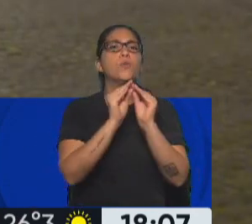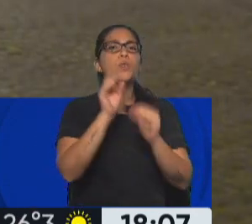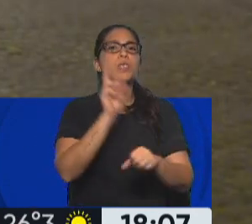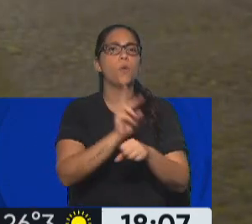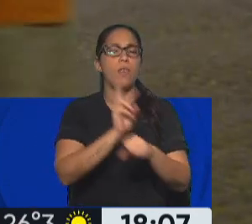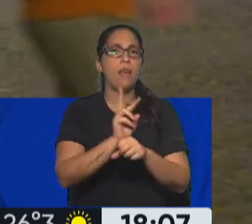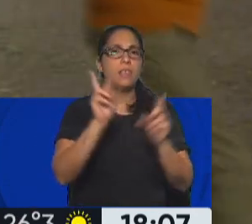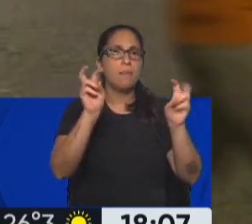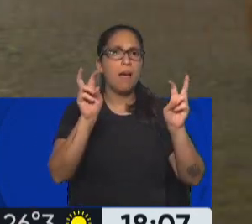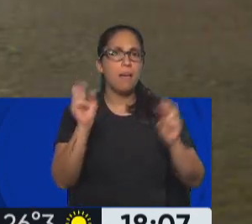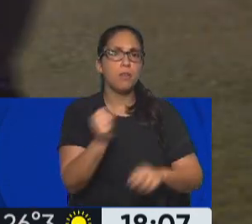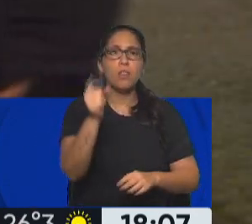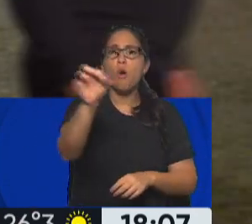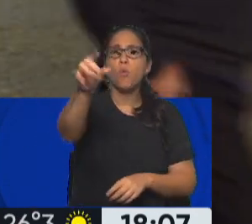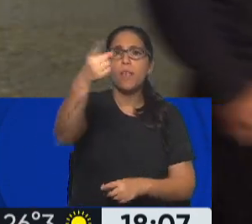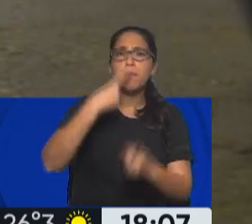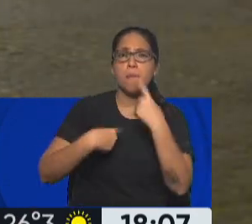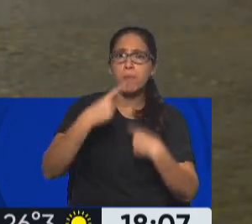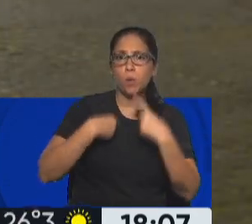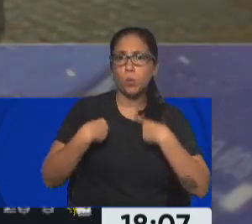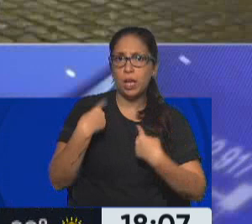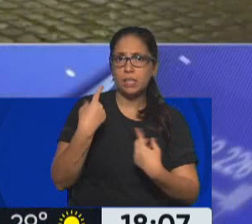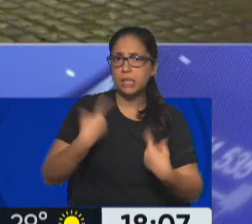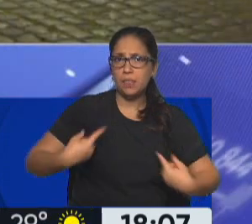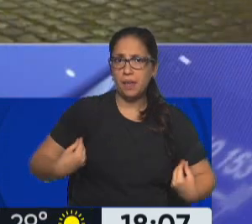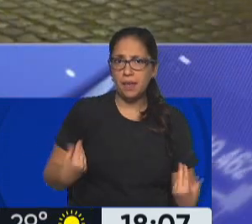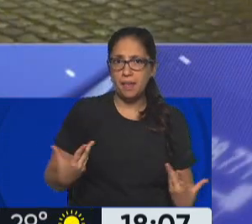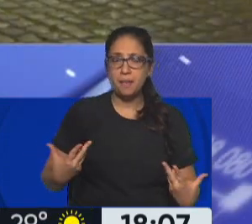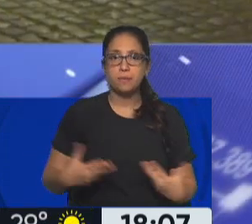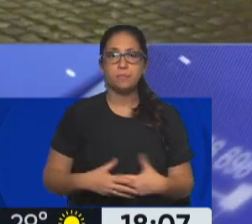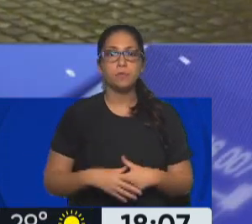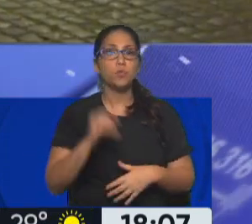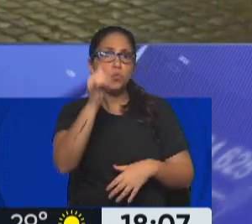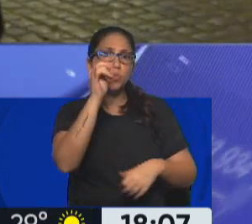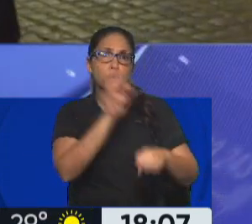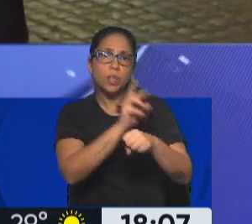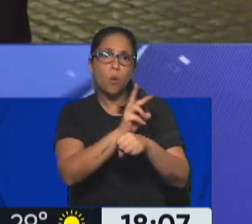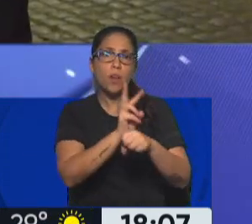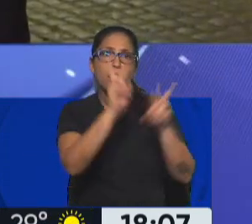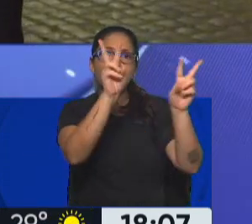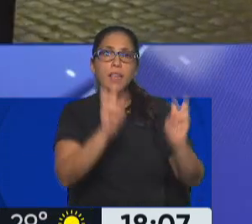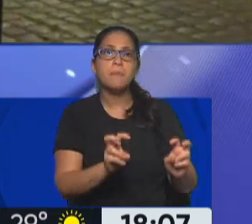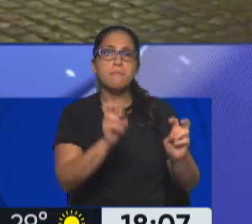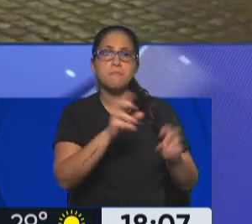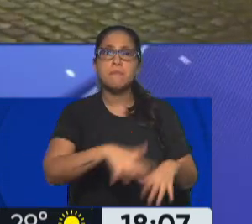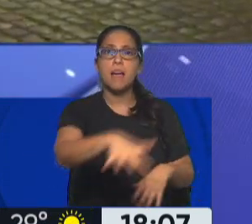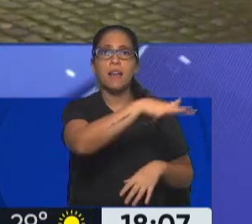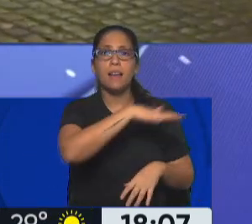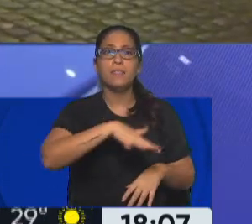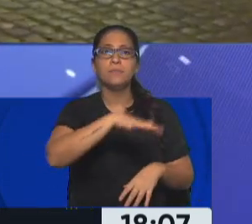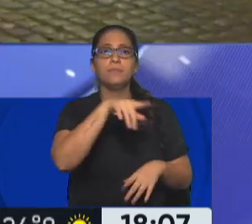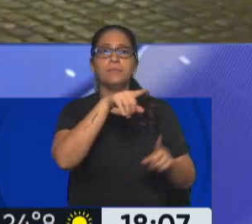aparte, o me dicen ustedes por dónde quieren ir. No, claro, la cuestión seguridad, ¿no? Se ultiman los detalles, va a haber medidas de